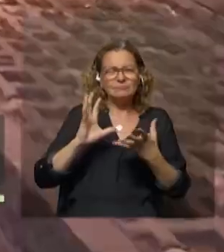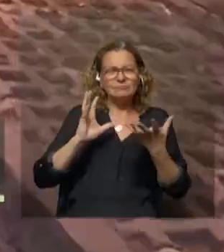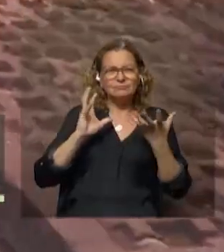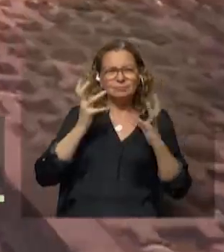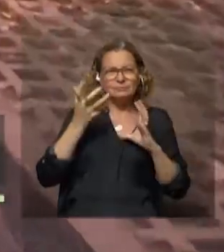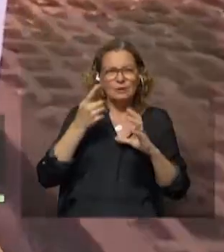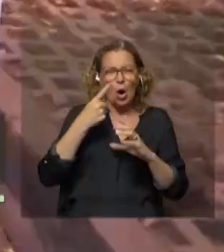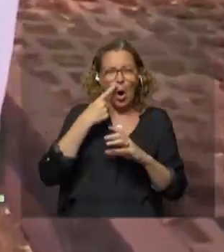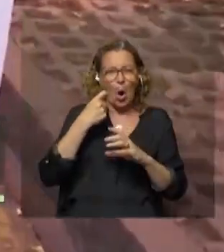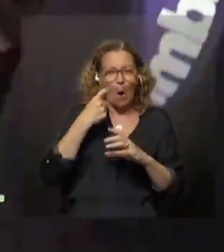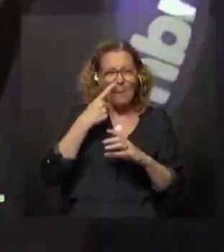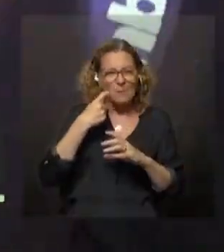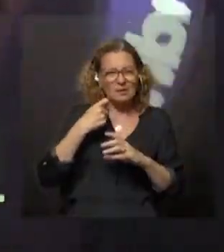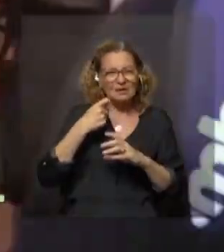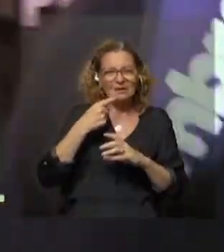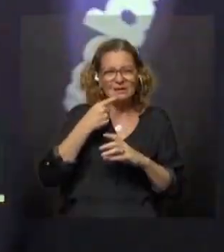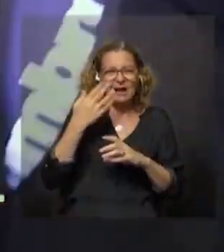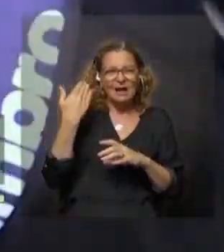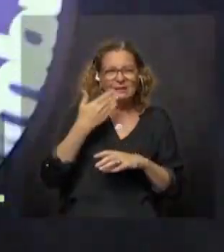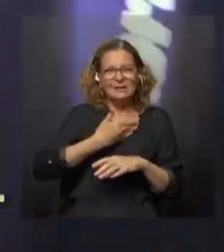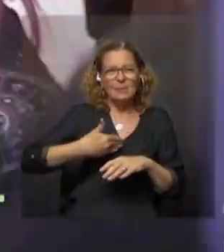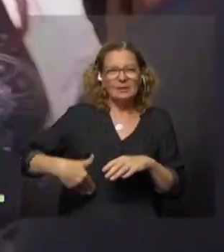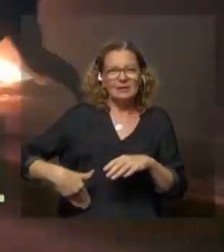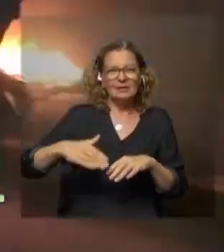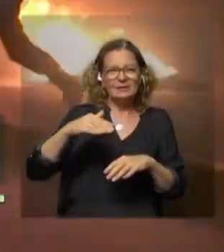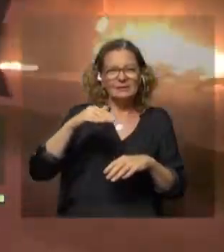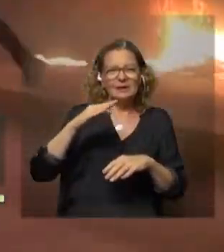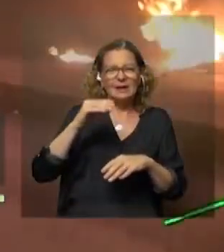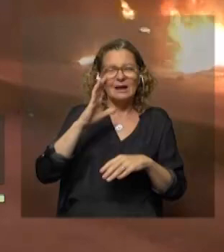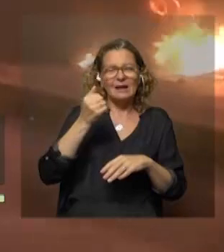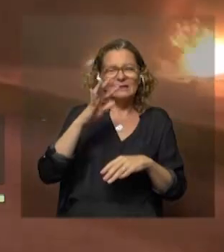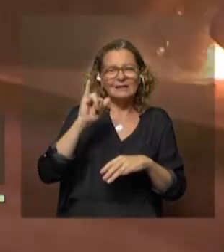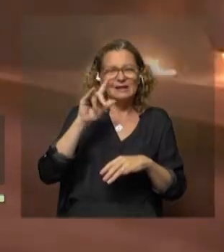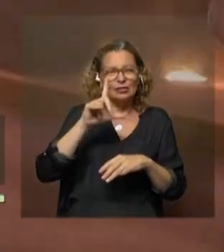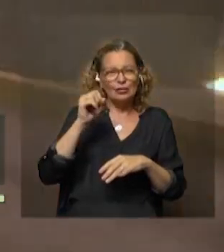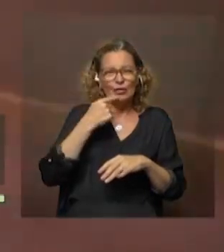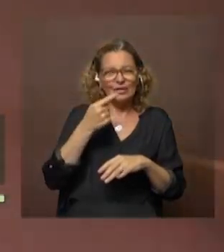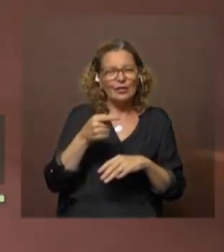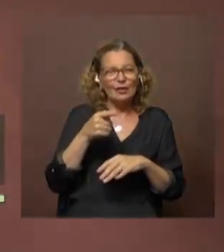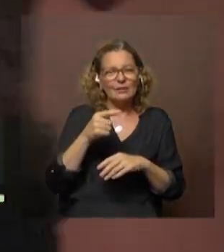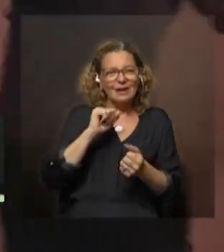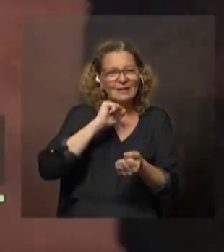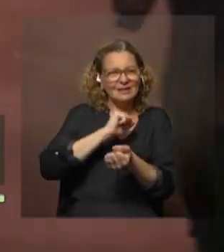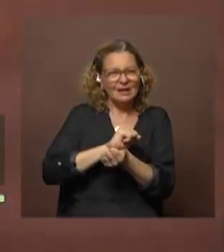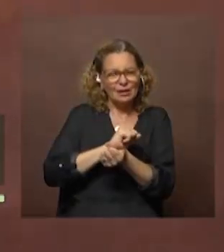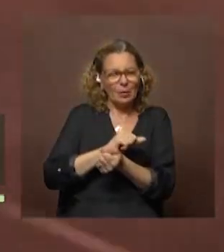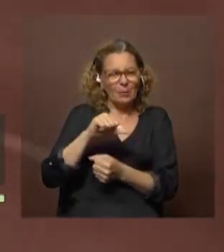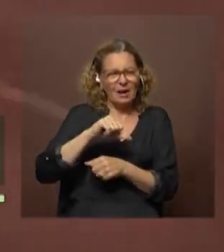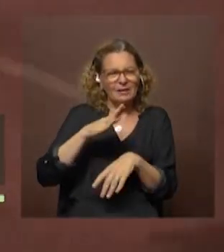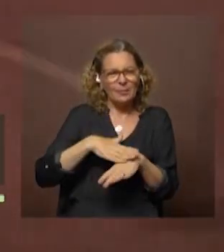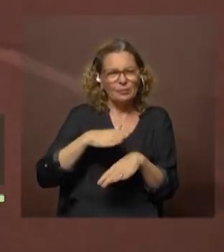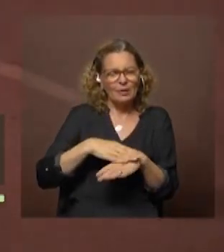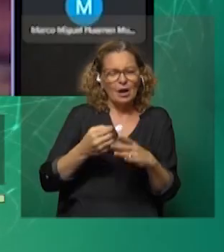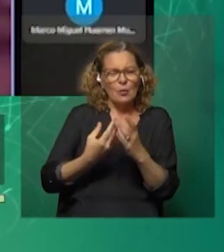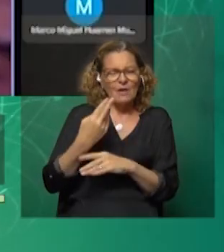índole machista por su parte el expresidente Pedro Castillo afirmó que está injusta y arbitrariamente detenido y responsabilizó